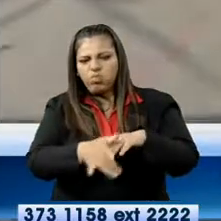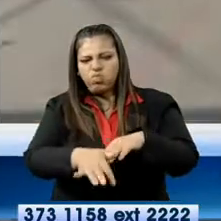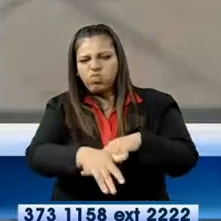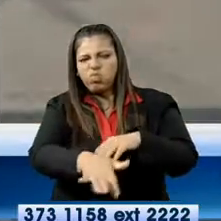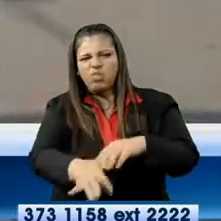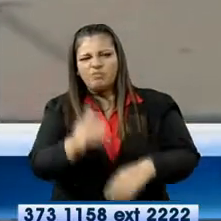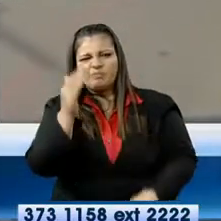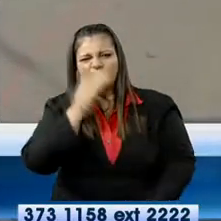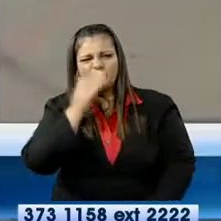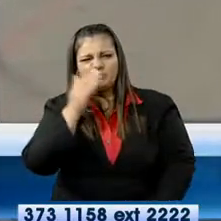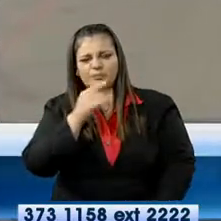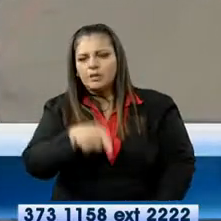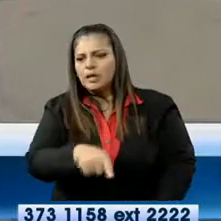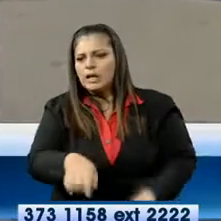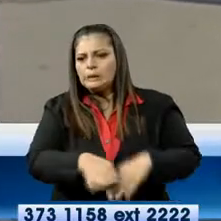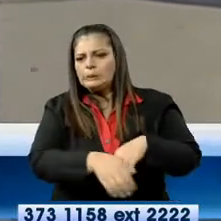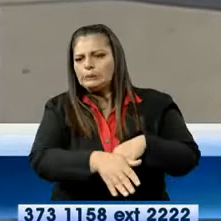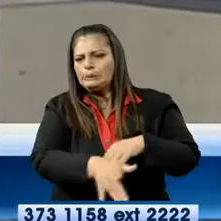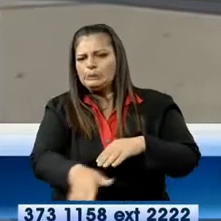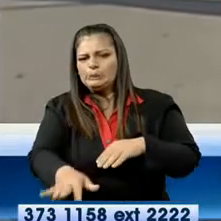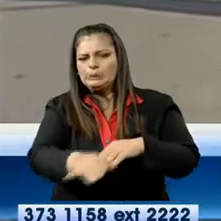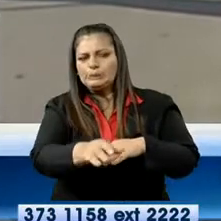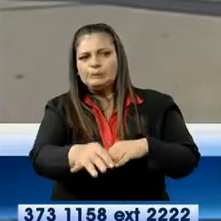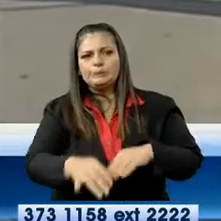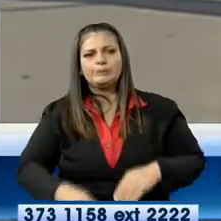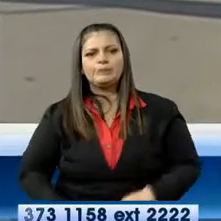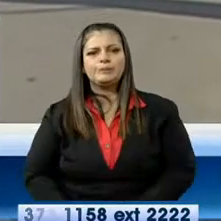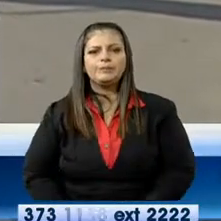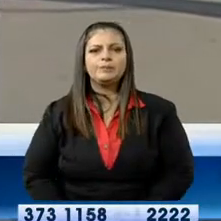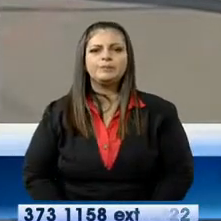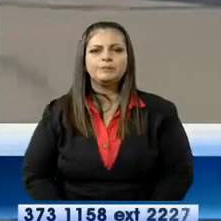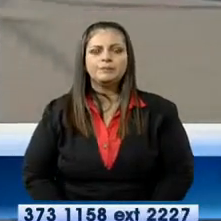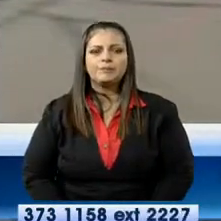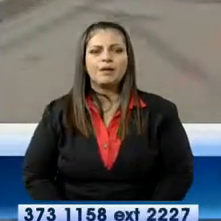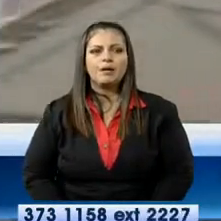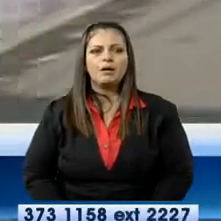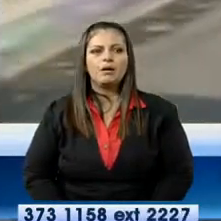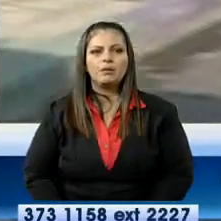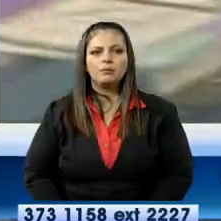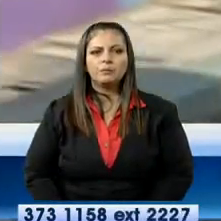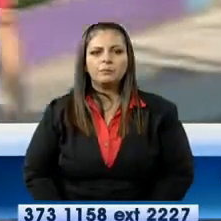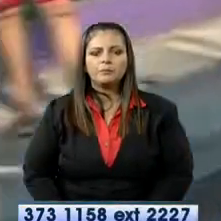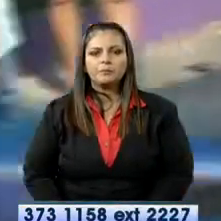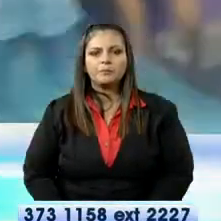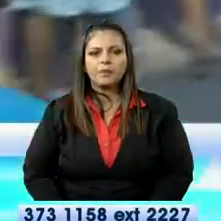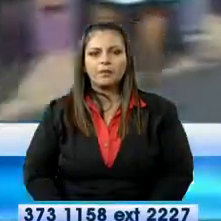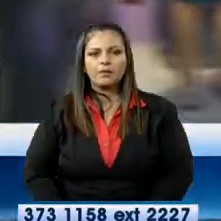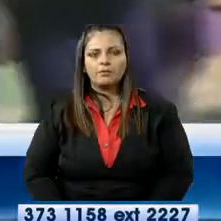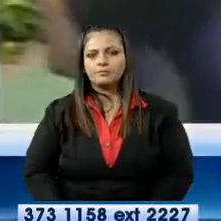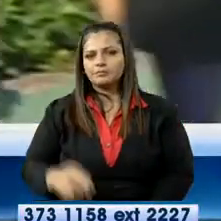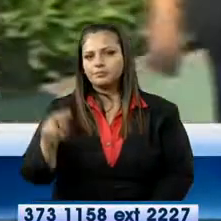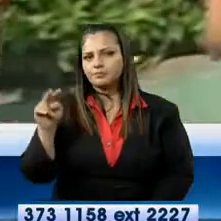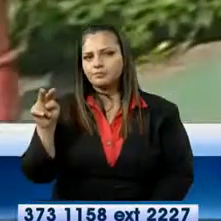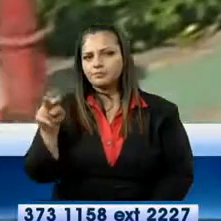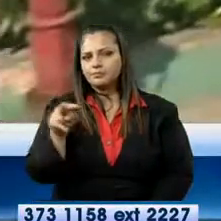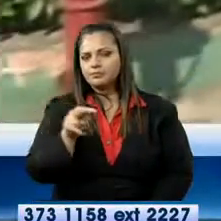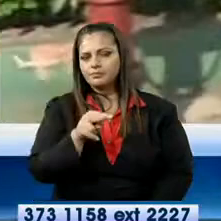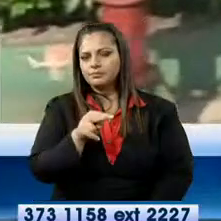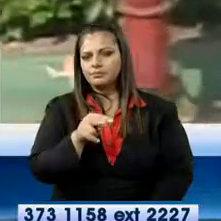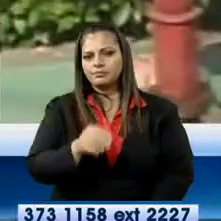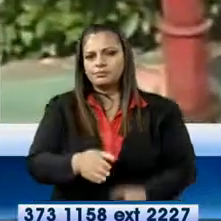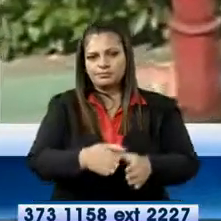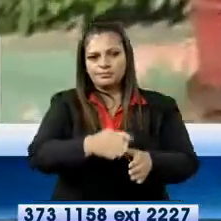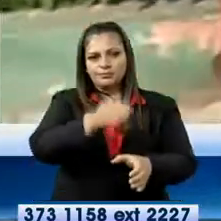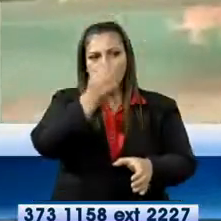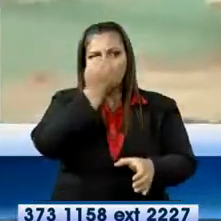son borbotones la de allá, sí. Aparte, aquí junto al parque hay ese hidrante, bueno, que debería de servir en caso de un incendio. Vienen los